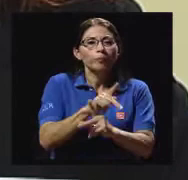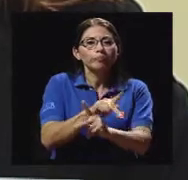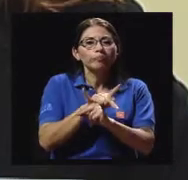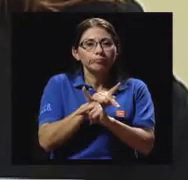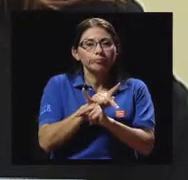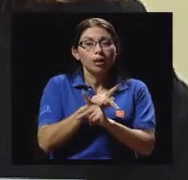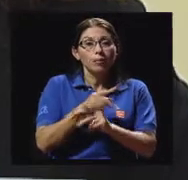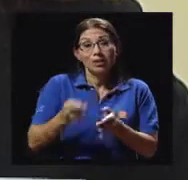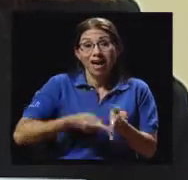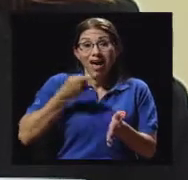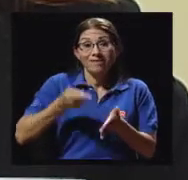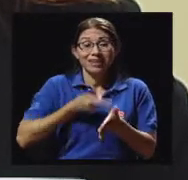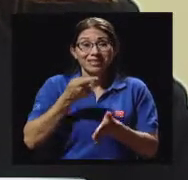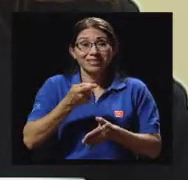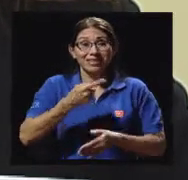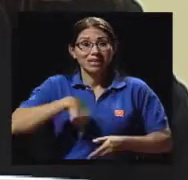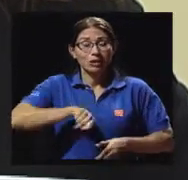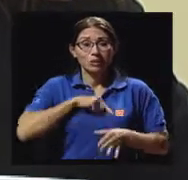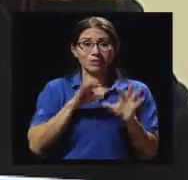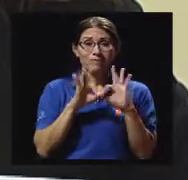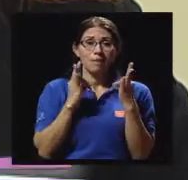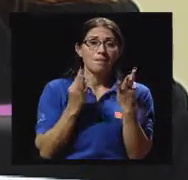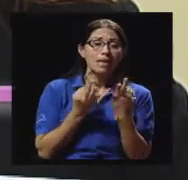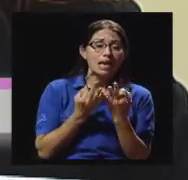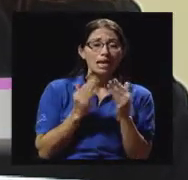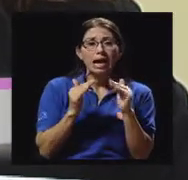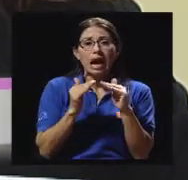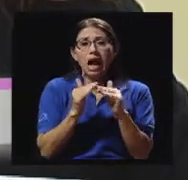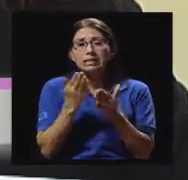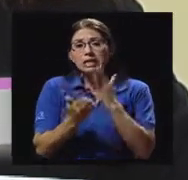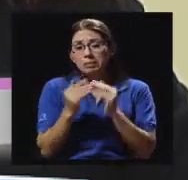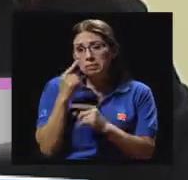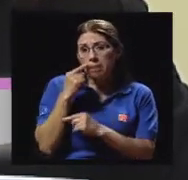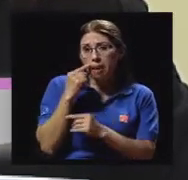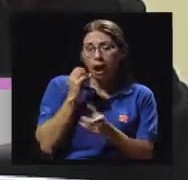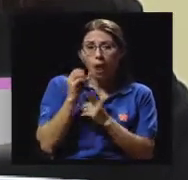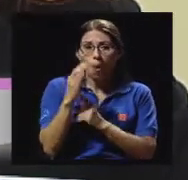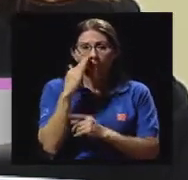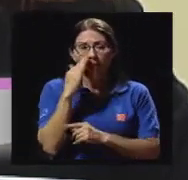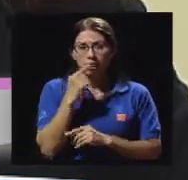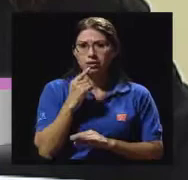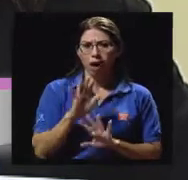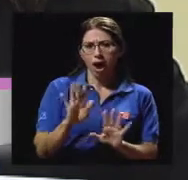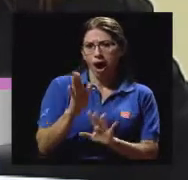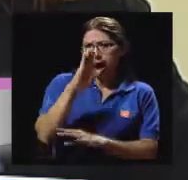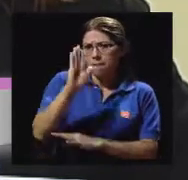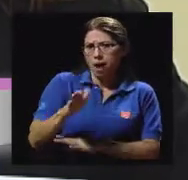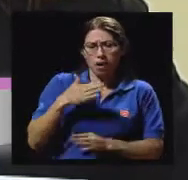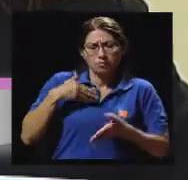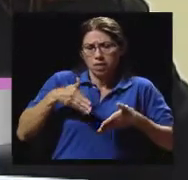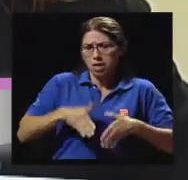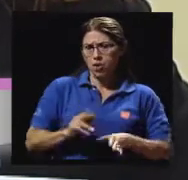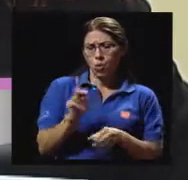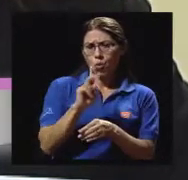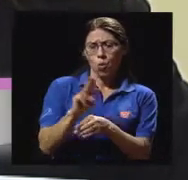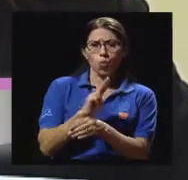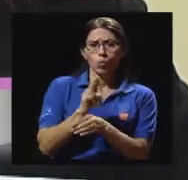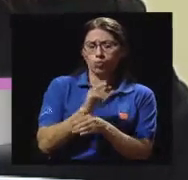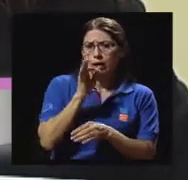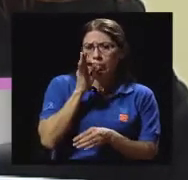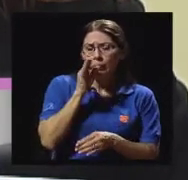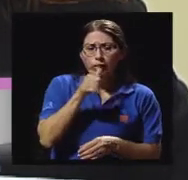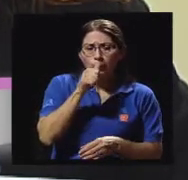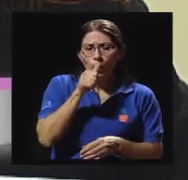porque muchas veces de nuestro hogar, muchas madres y padres de familia dirán, no, mi hijo no consume, eso jamás, nunca va a pasar,